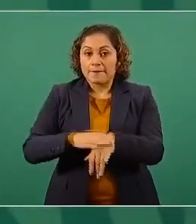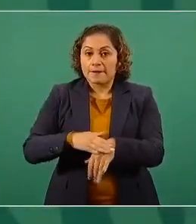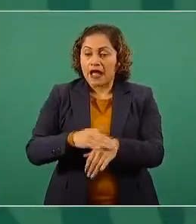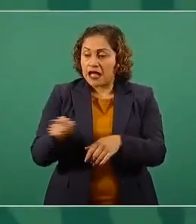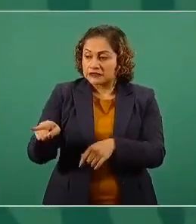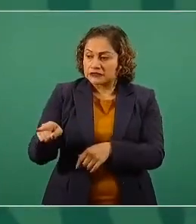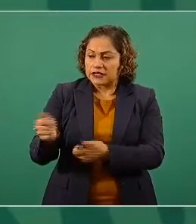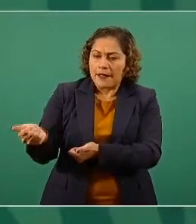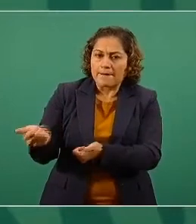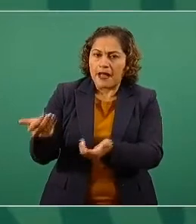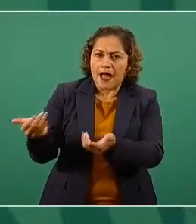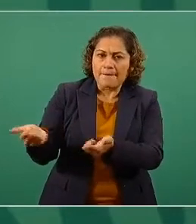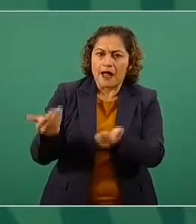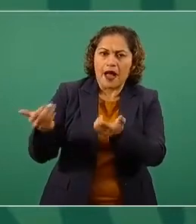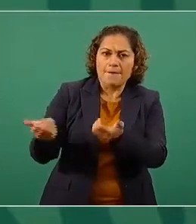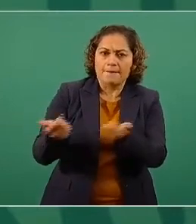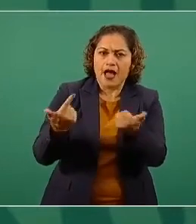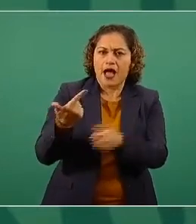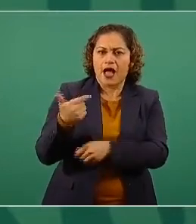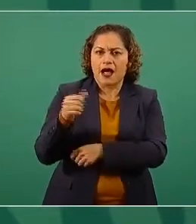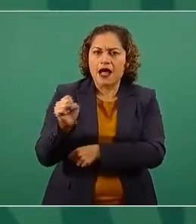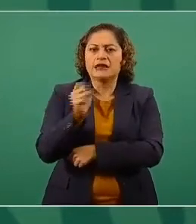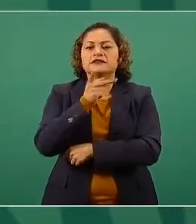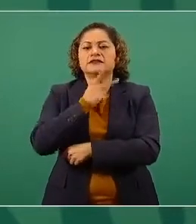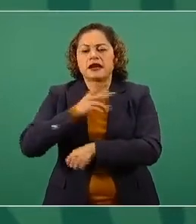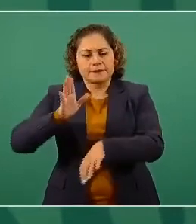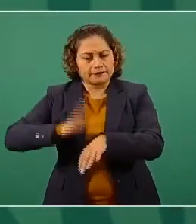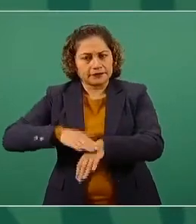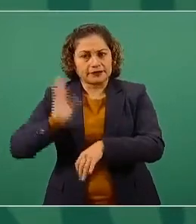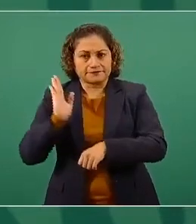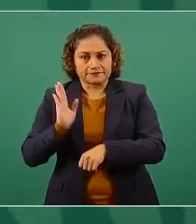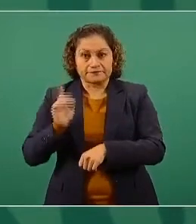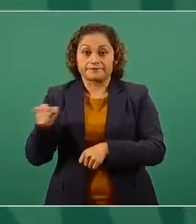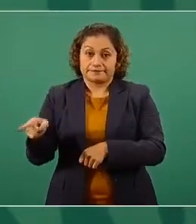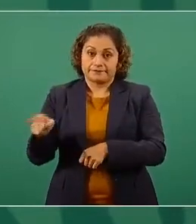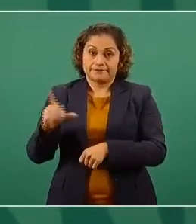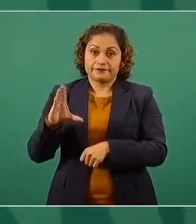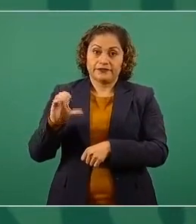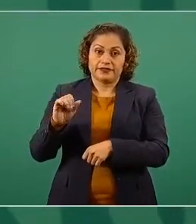combustible y que se tenía que pedirle a Pemex